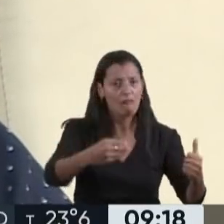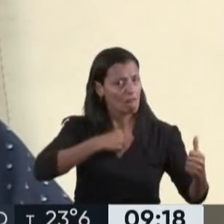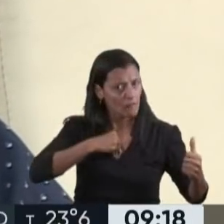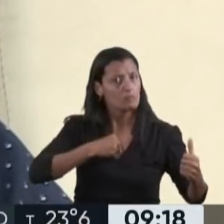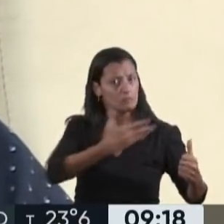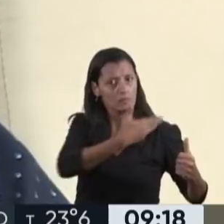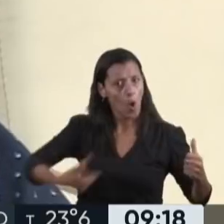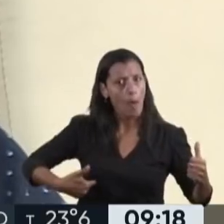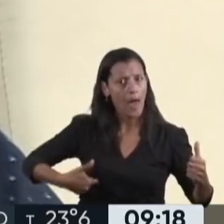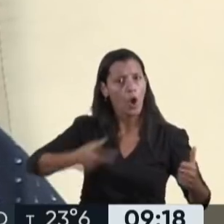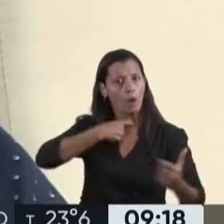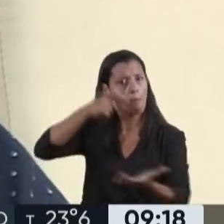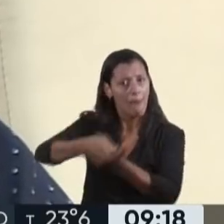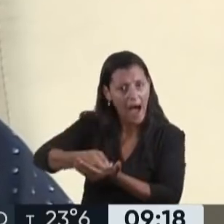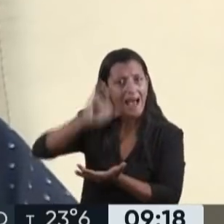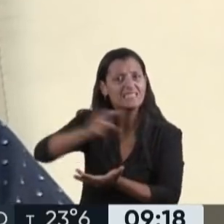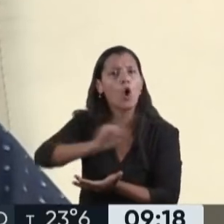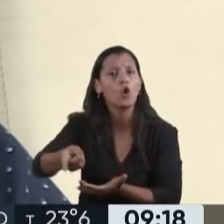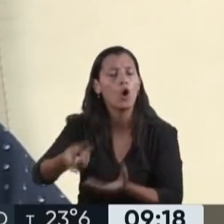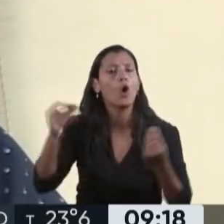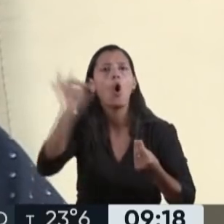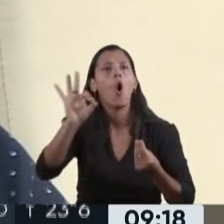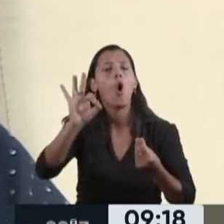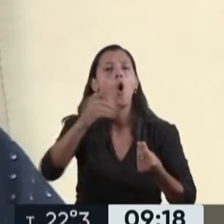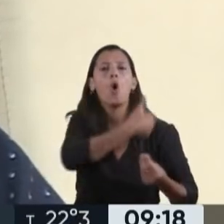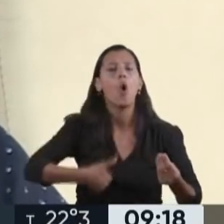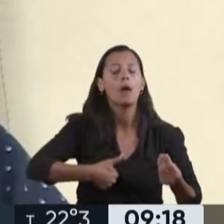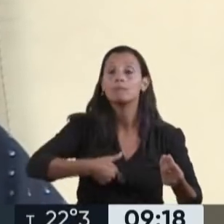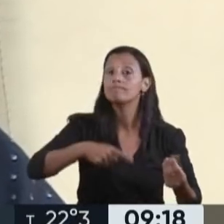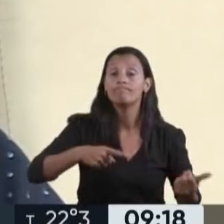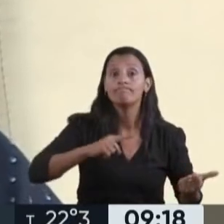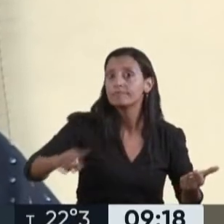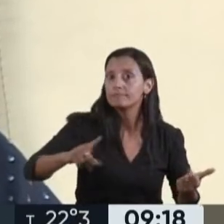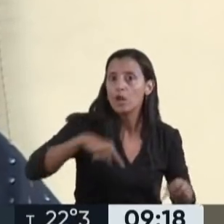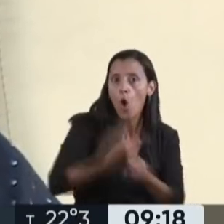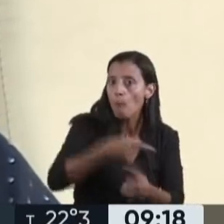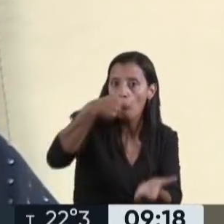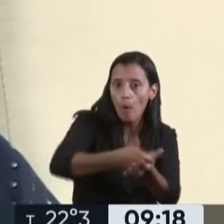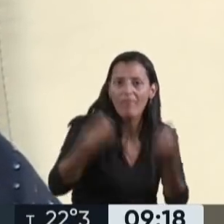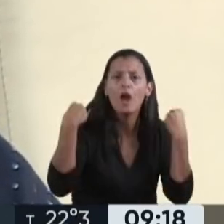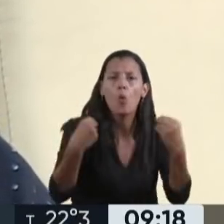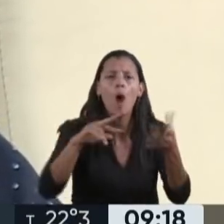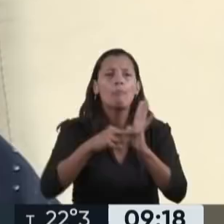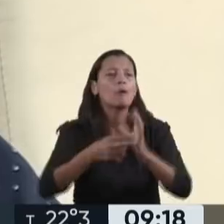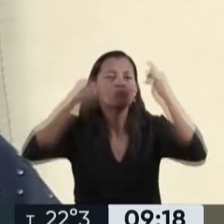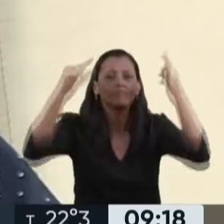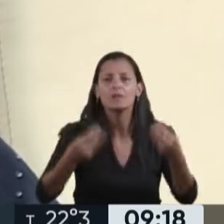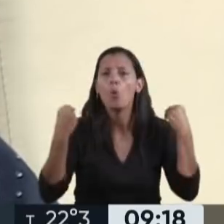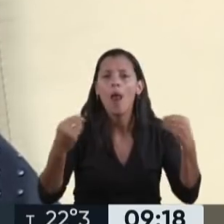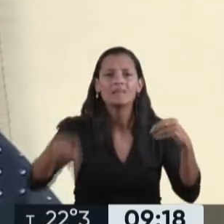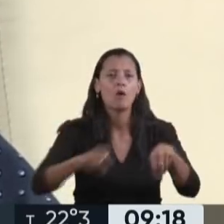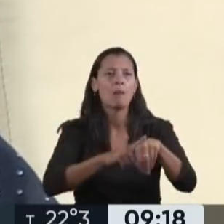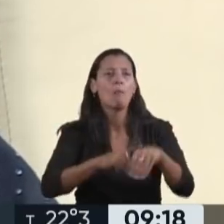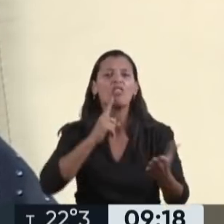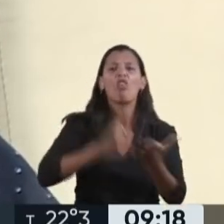gobierno es querer pagar o no puede pagar. ¿Cuál es la discusión interna que se tiene ante esta